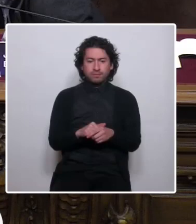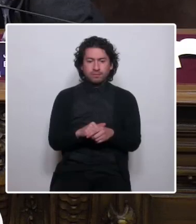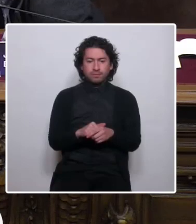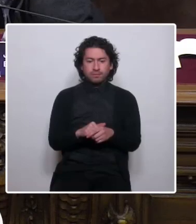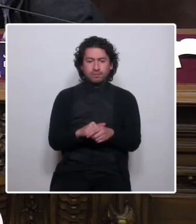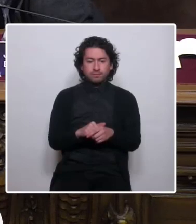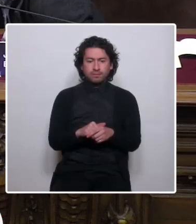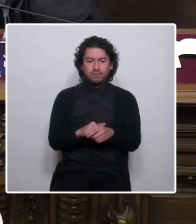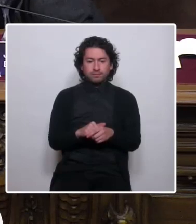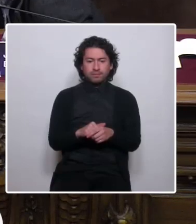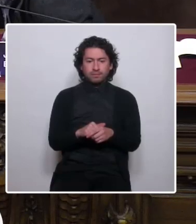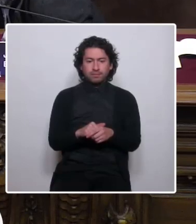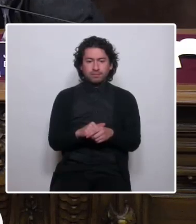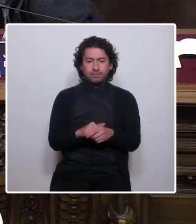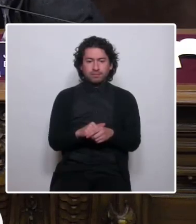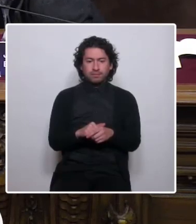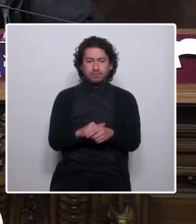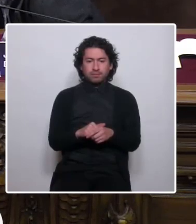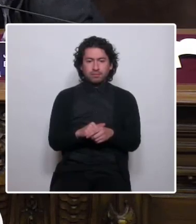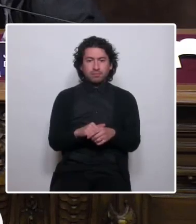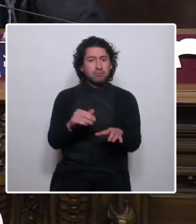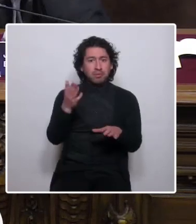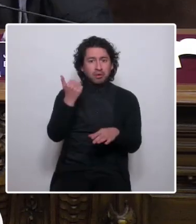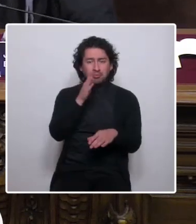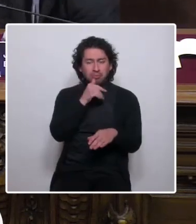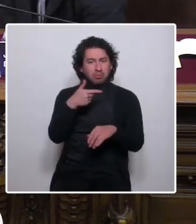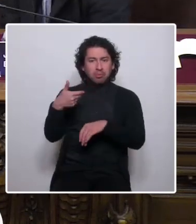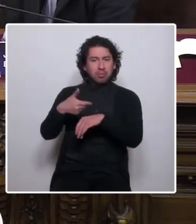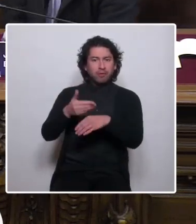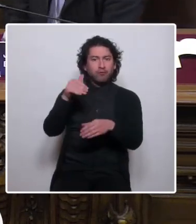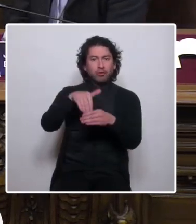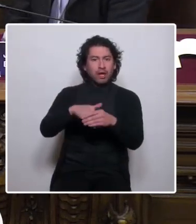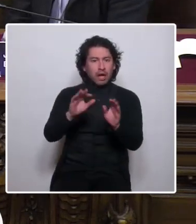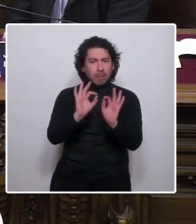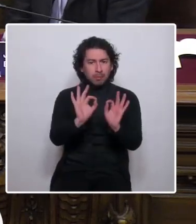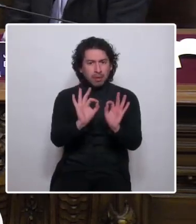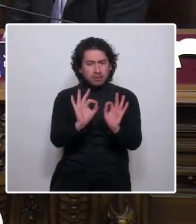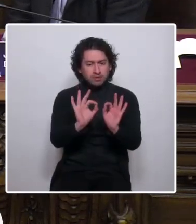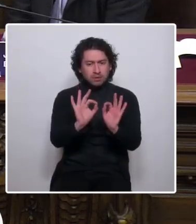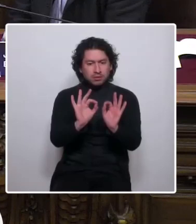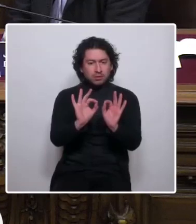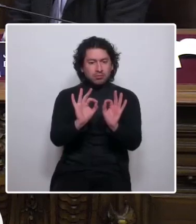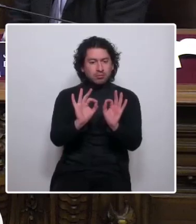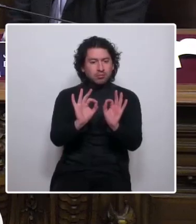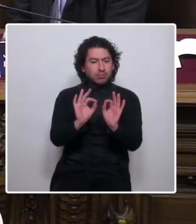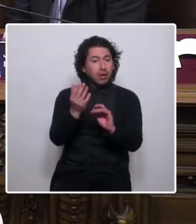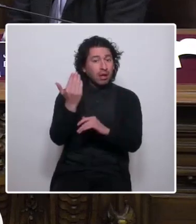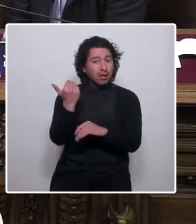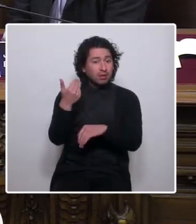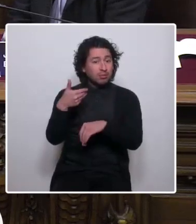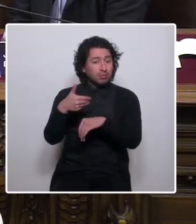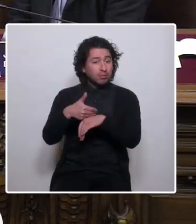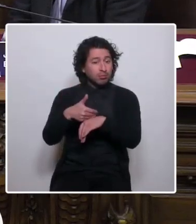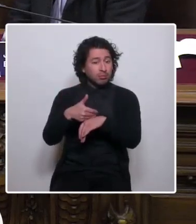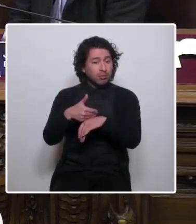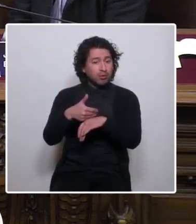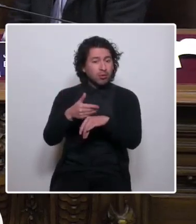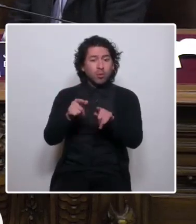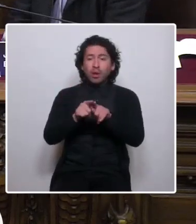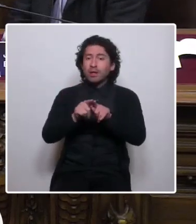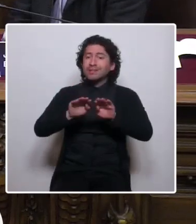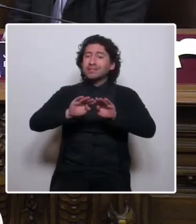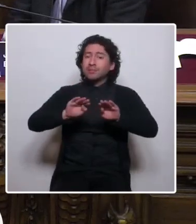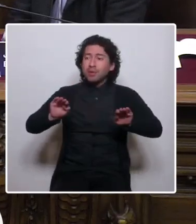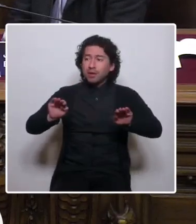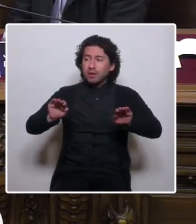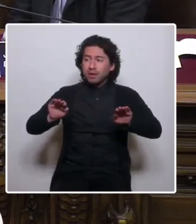Bien, no se había pedido votar en particular, a diferencia de lo que sí había pasado, que se había pedido votación separada específicamente